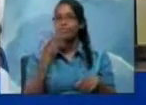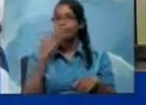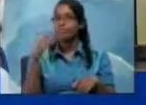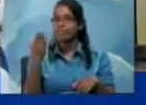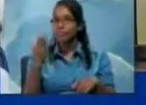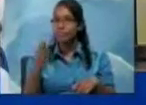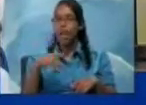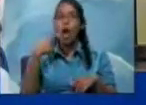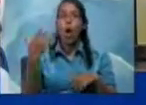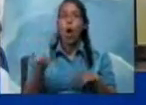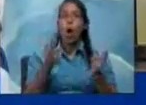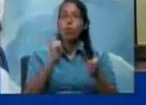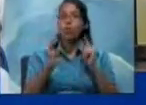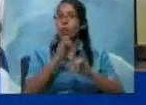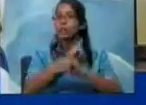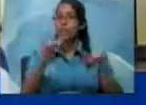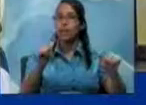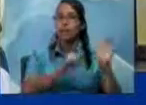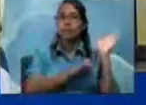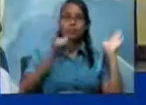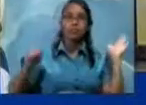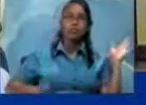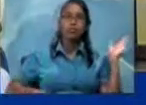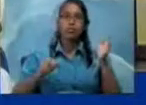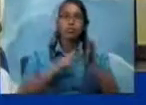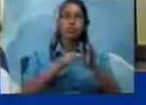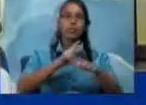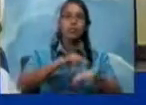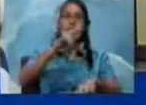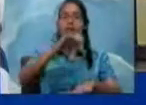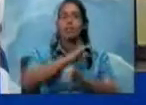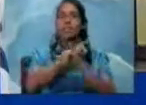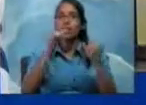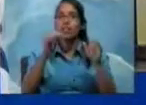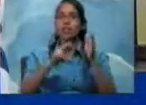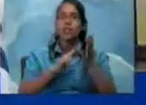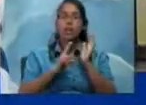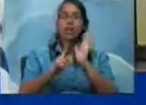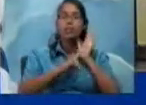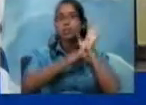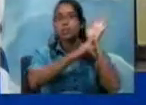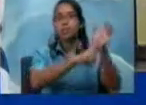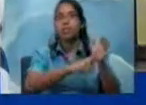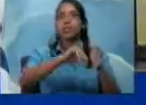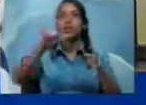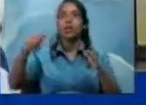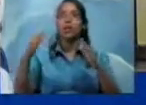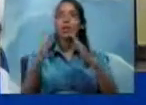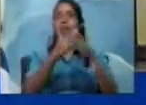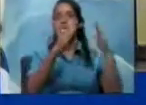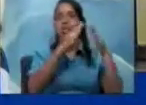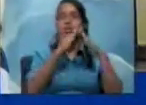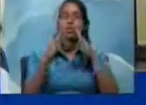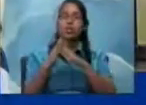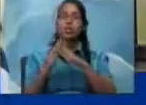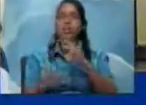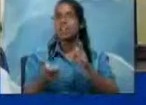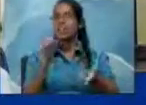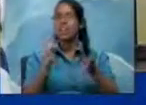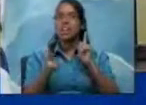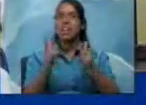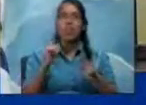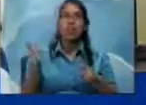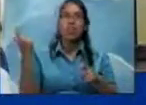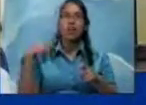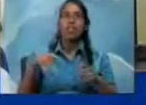el señor resucitó que ya se les manifestó en Jerusalén Y aunque tienen la